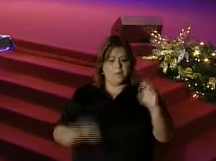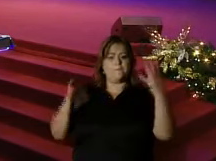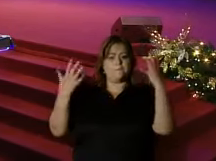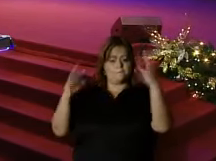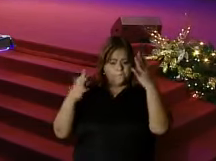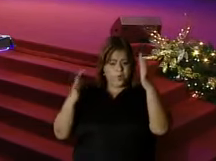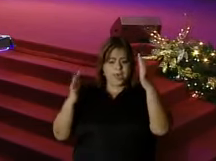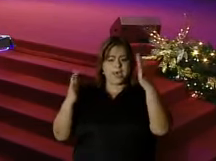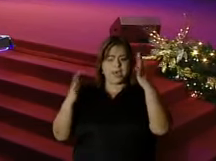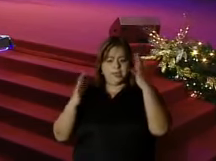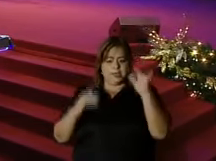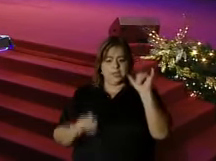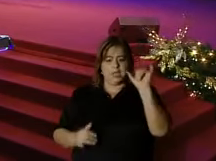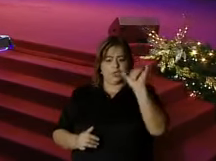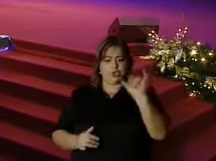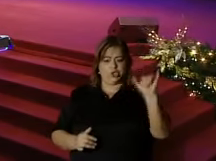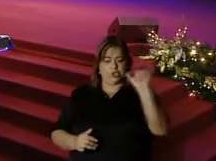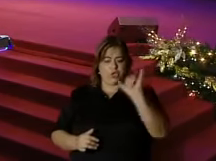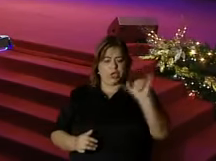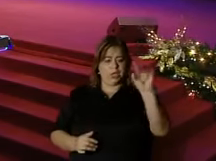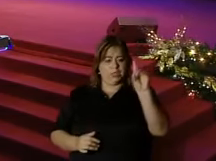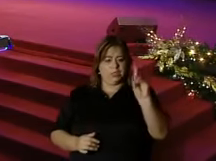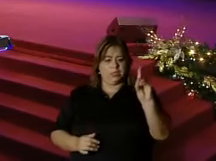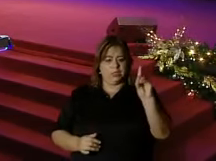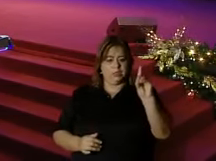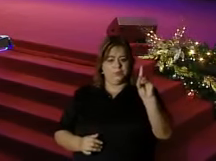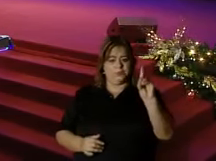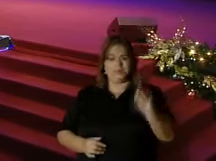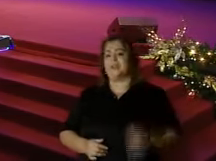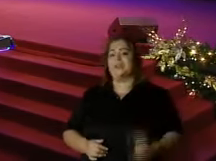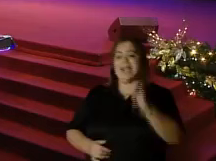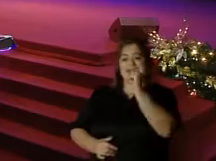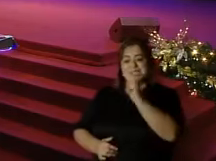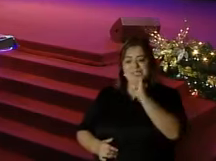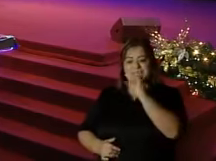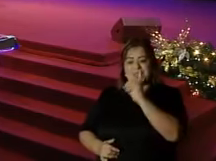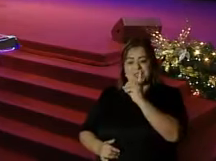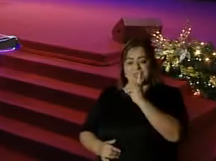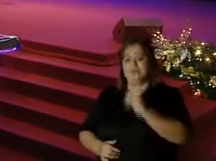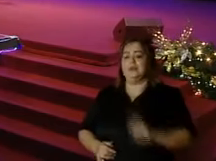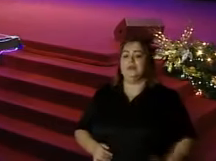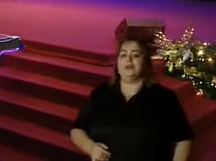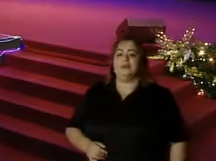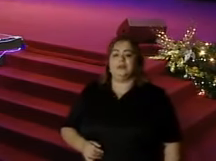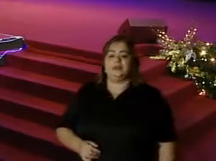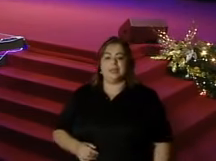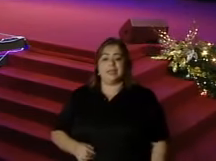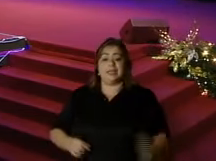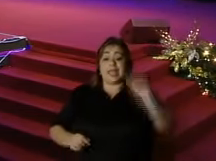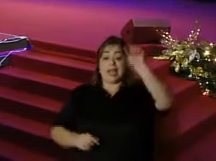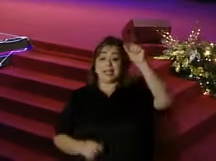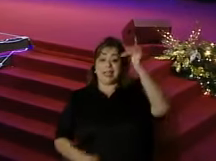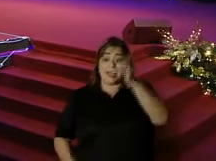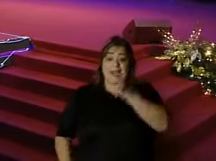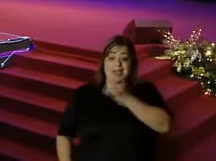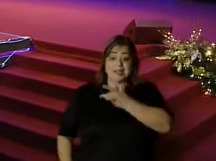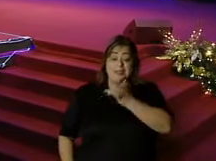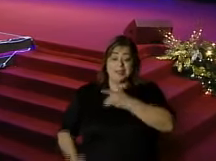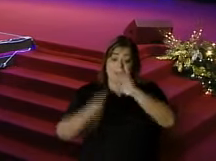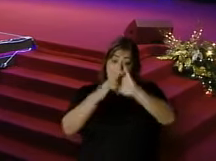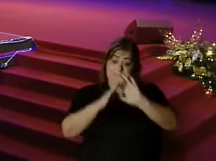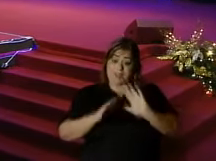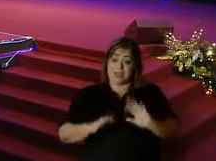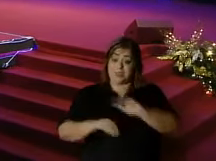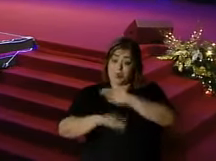al Rey. Aleluya. Te amo, pastora. Gloria a Dios. Que la paz y la gracia de Dios sea con todo en este hermoso